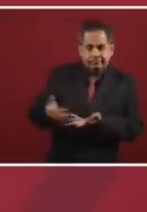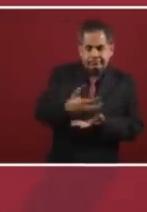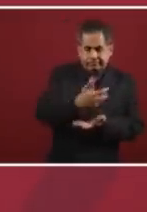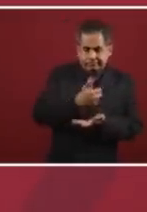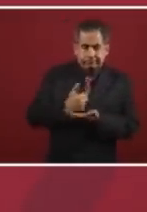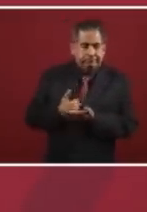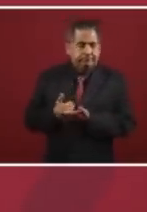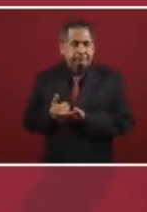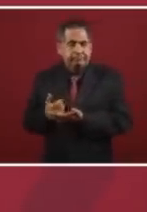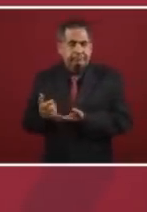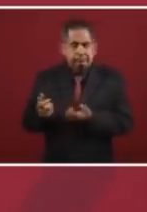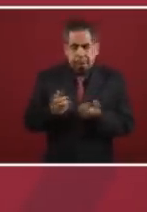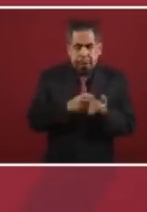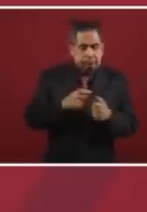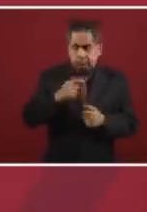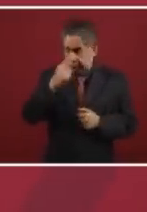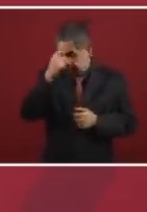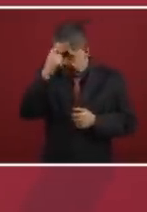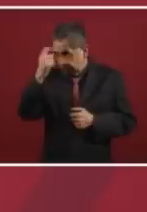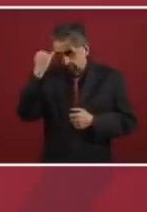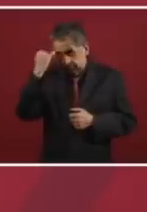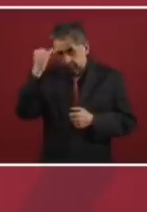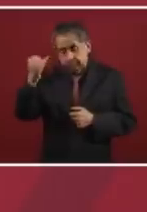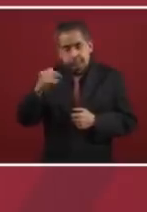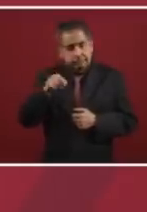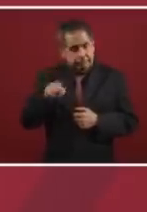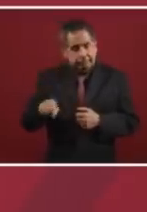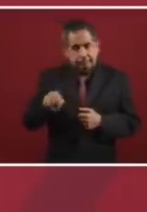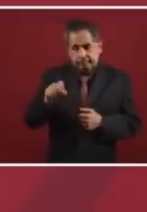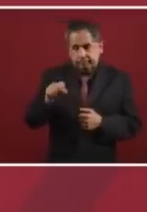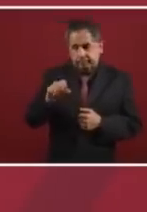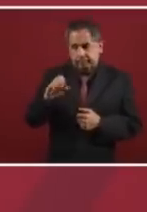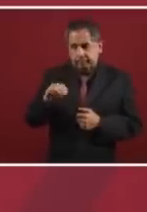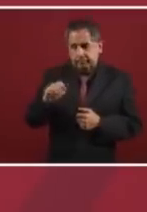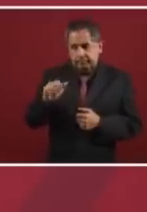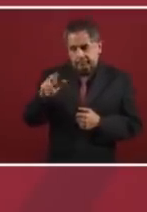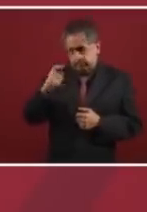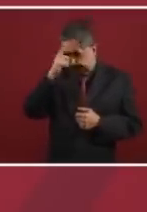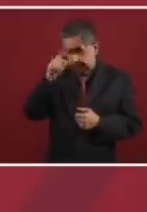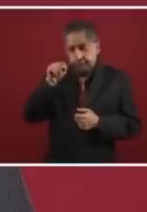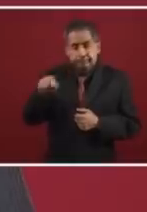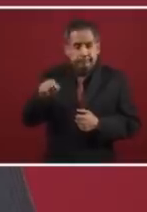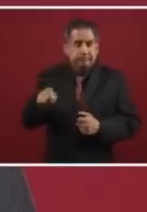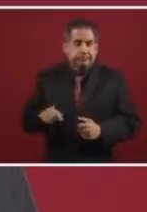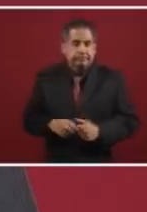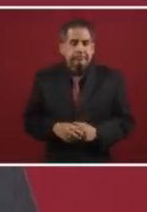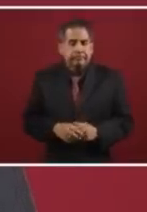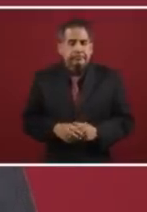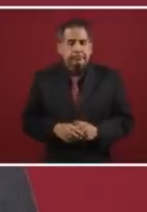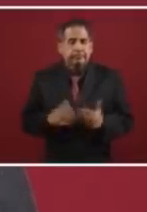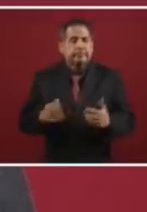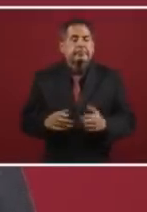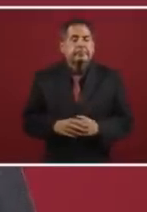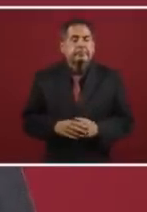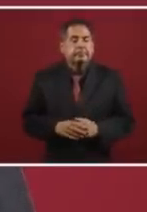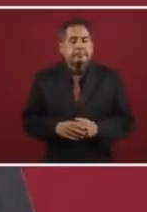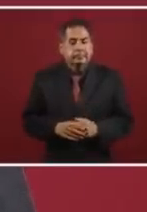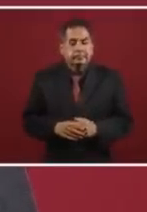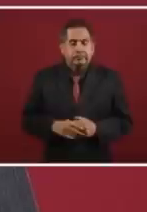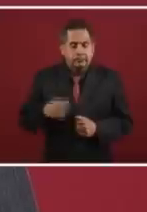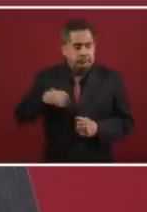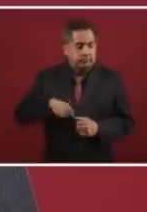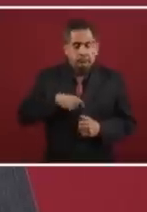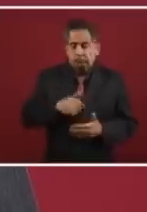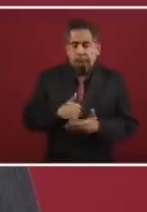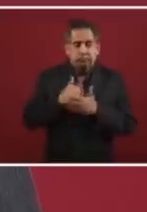qué es una creación de la secretaría de madryn entonces eso nos ha ayudado